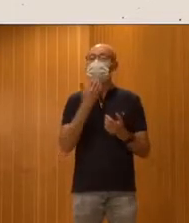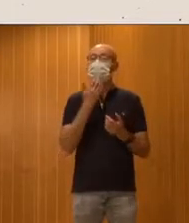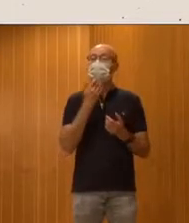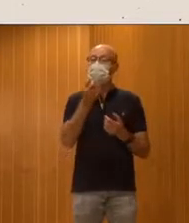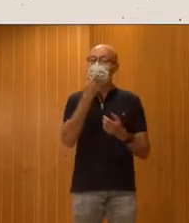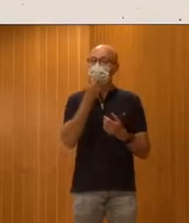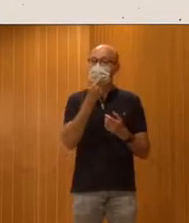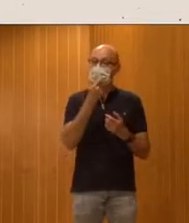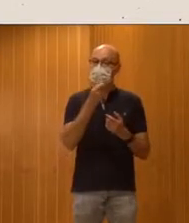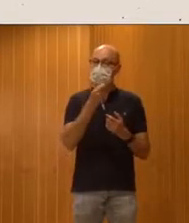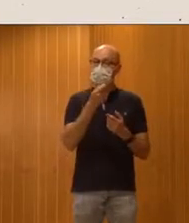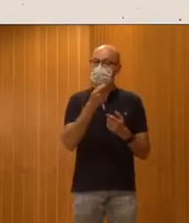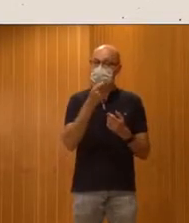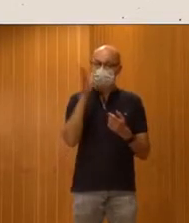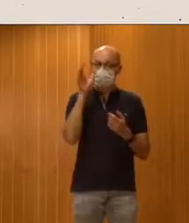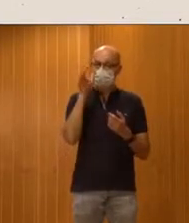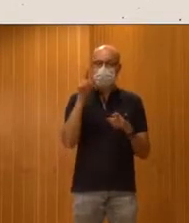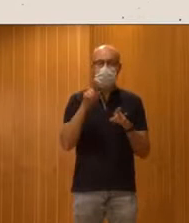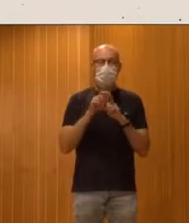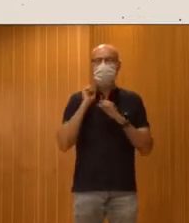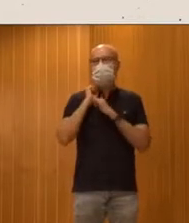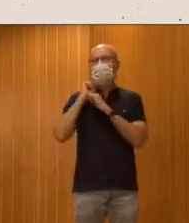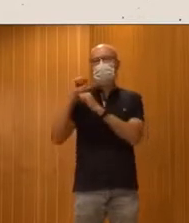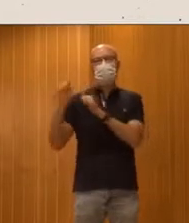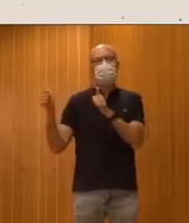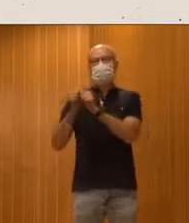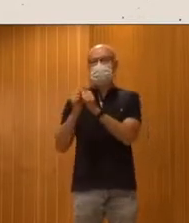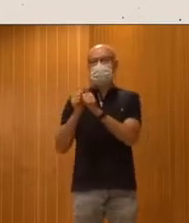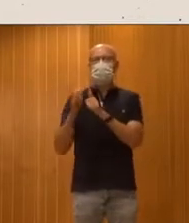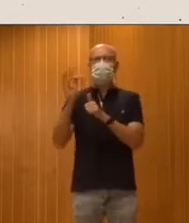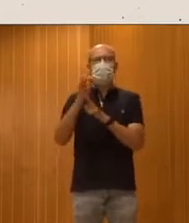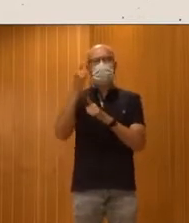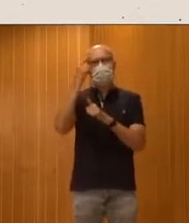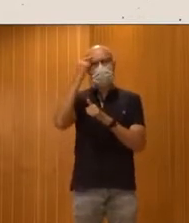Aumenta muchísimo la dependencia, el deterioro funcional,